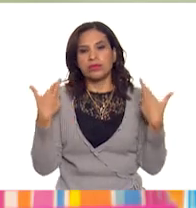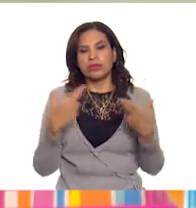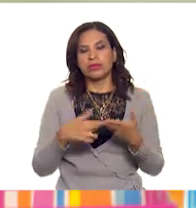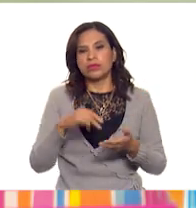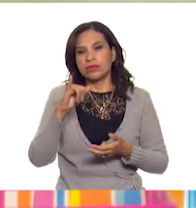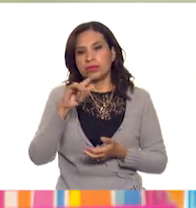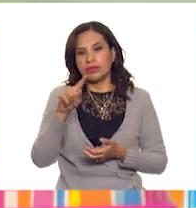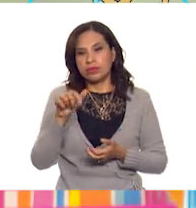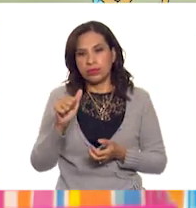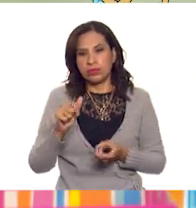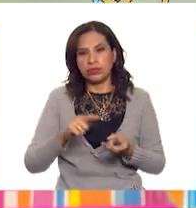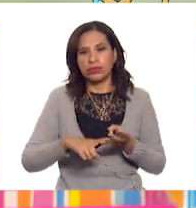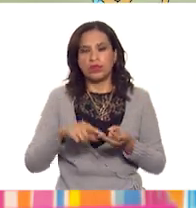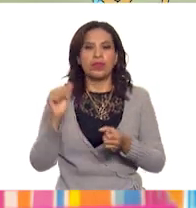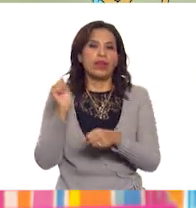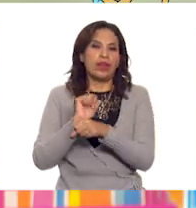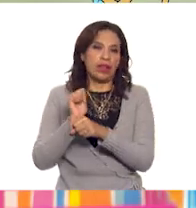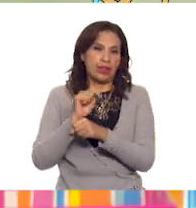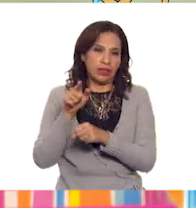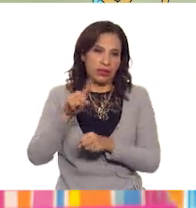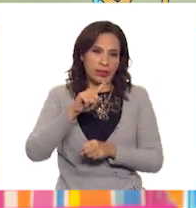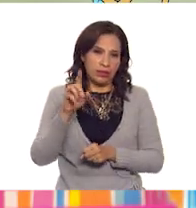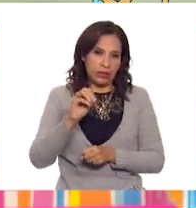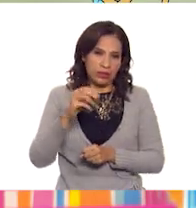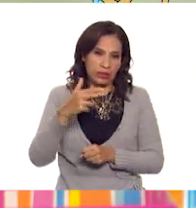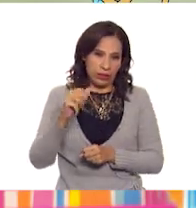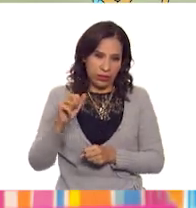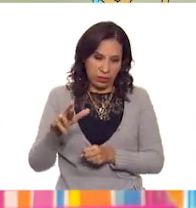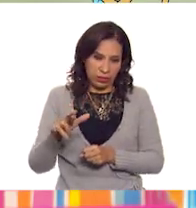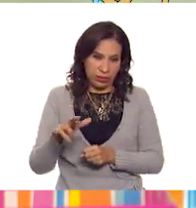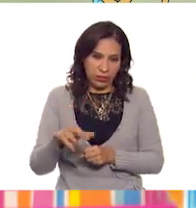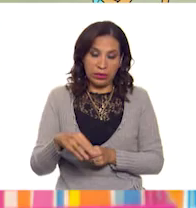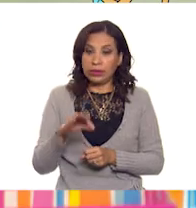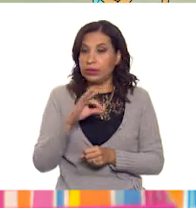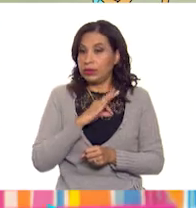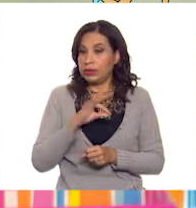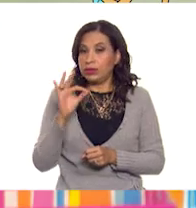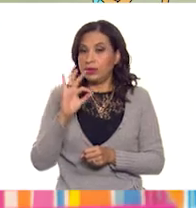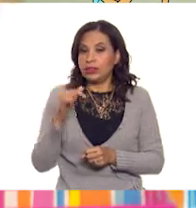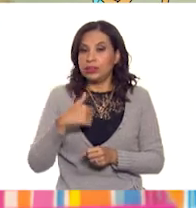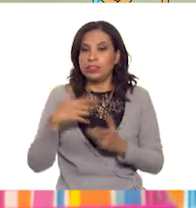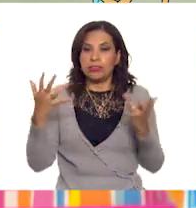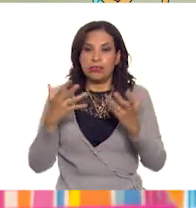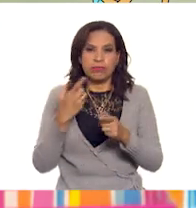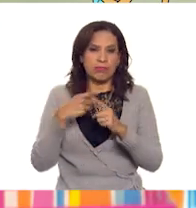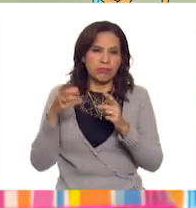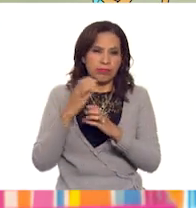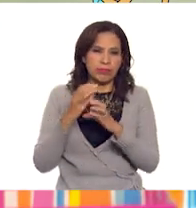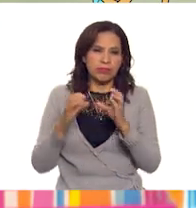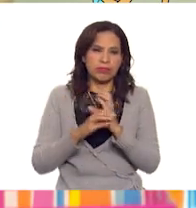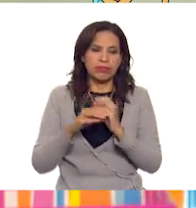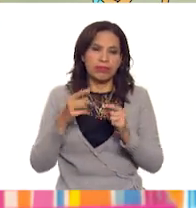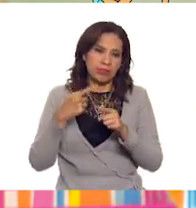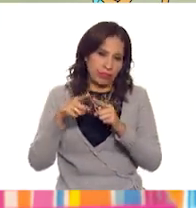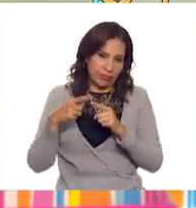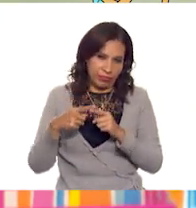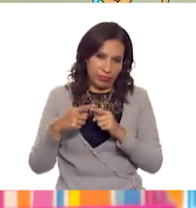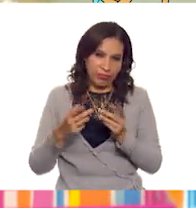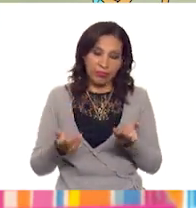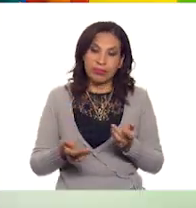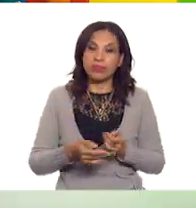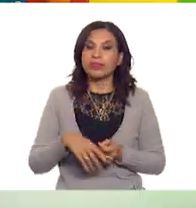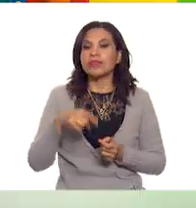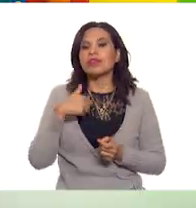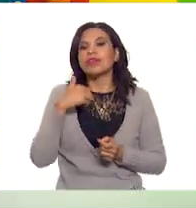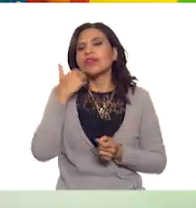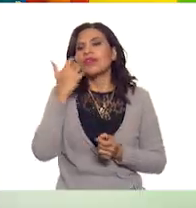Itza o actriz como tú, Sohar. Hasta podría ser realizadora como Ebaby. ¡Ay,